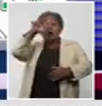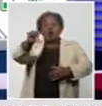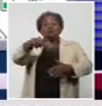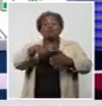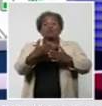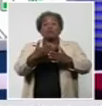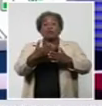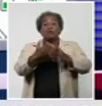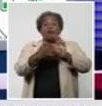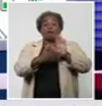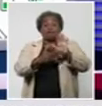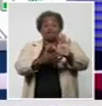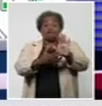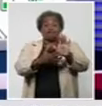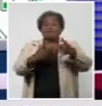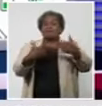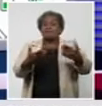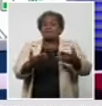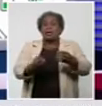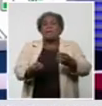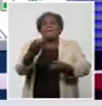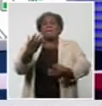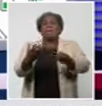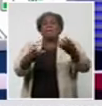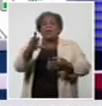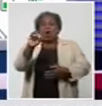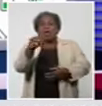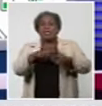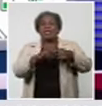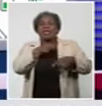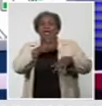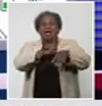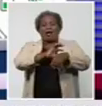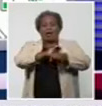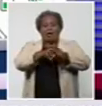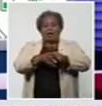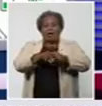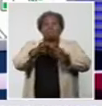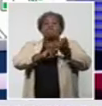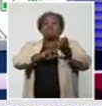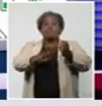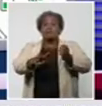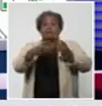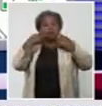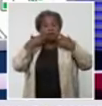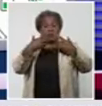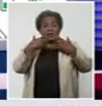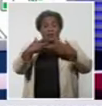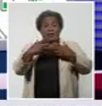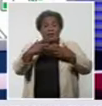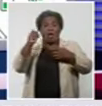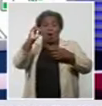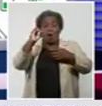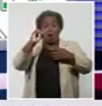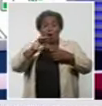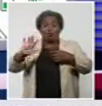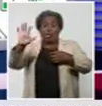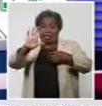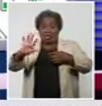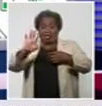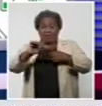presentado lamentablemente un rebrote de la COVID-19, sobre todo en provincias del occidente y el centro del país.